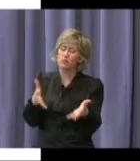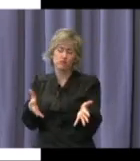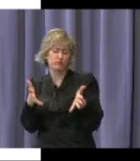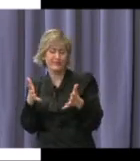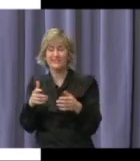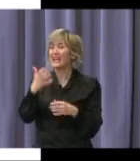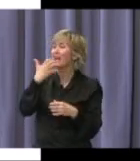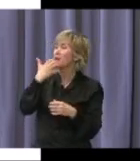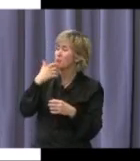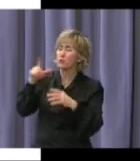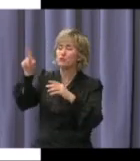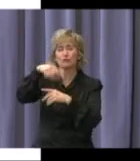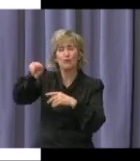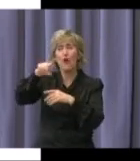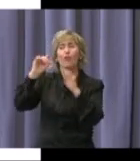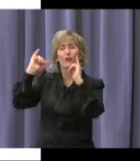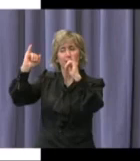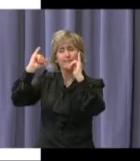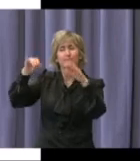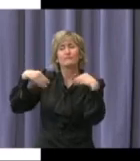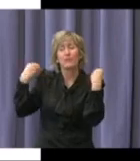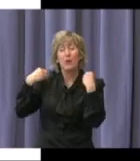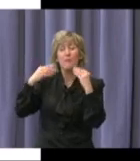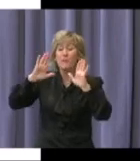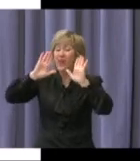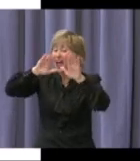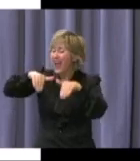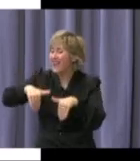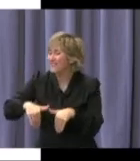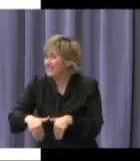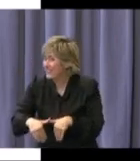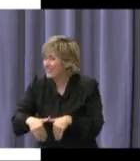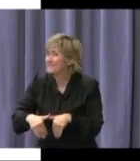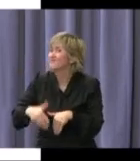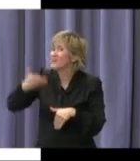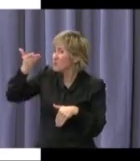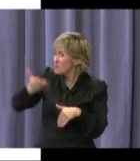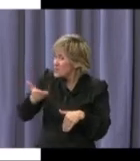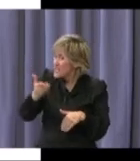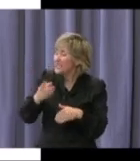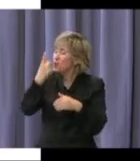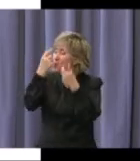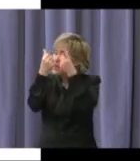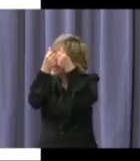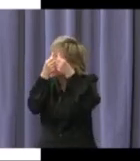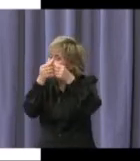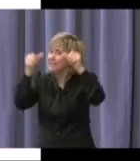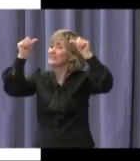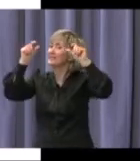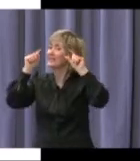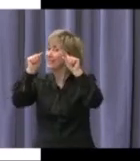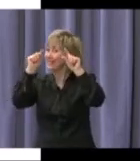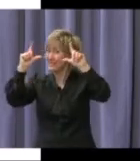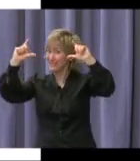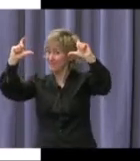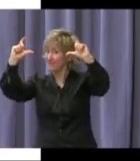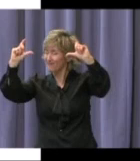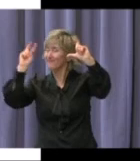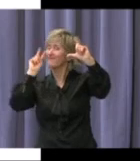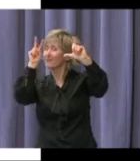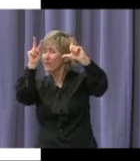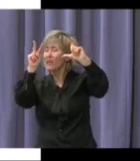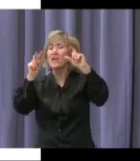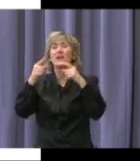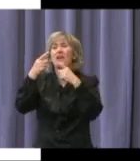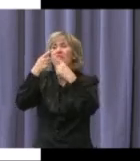bien, pero en el fondo acaban descubriendo que realmente hay un estereotipo ahí y que no encuentran nada parecido cuando hablamos de